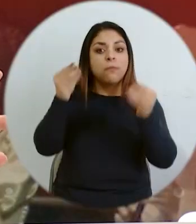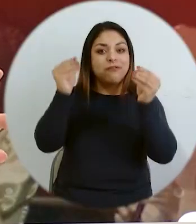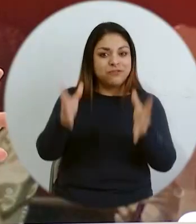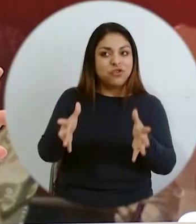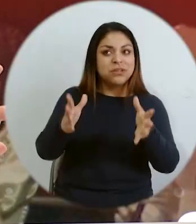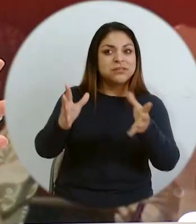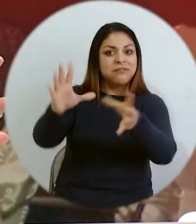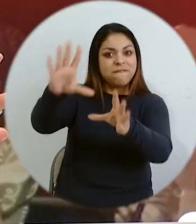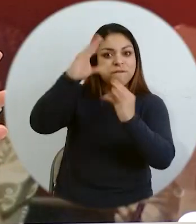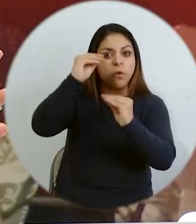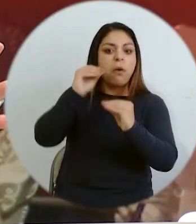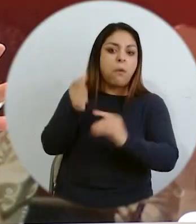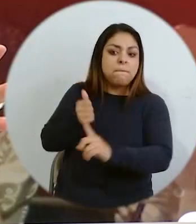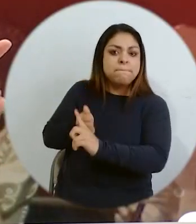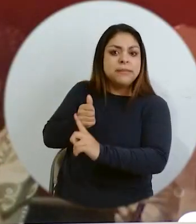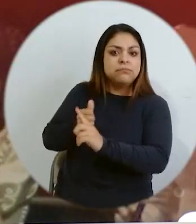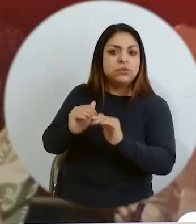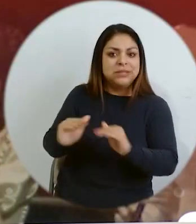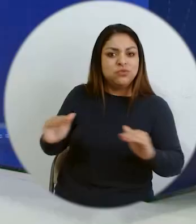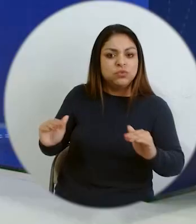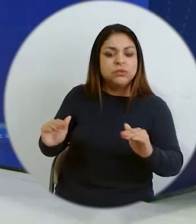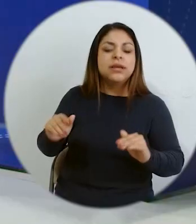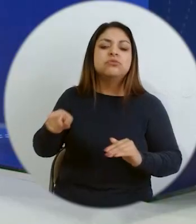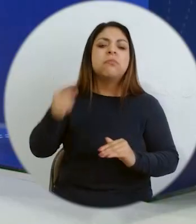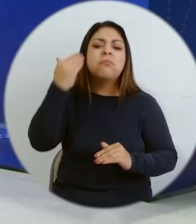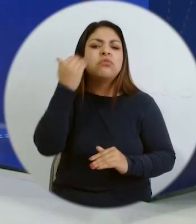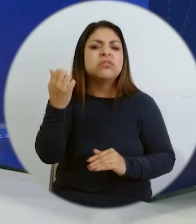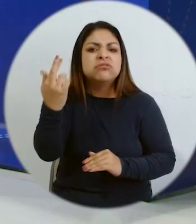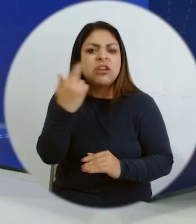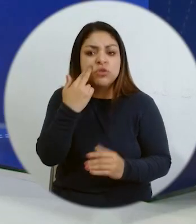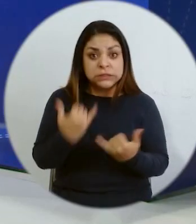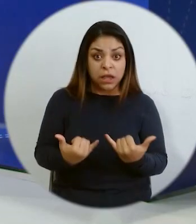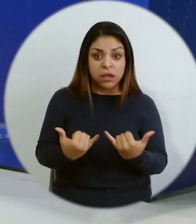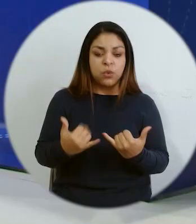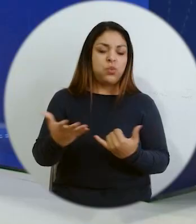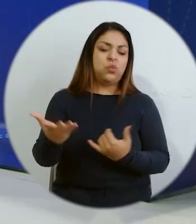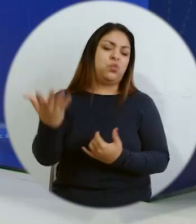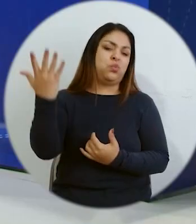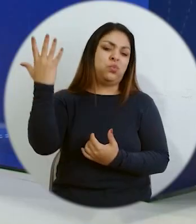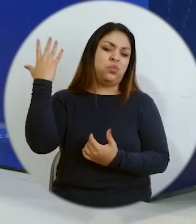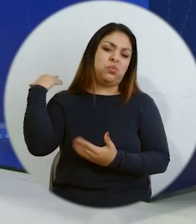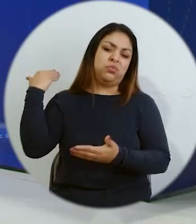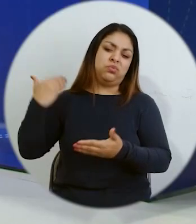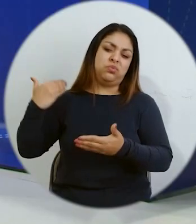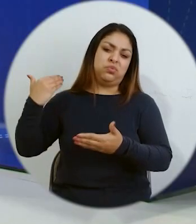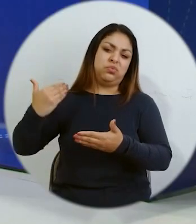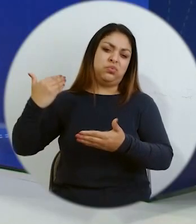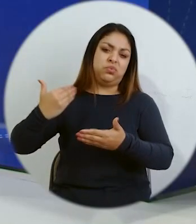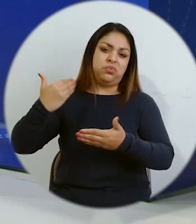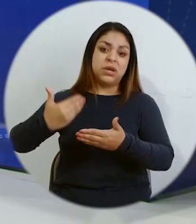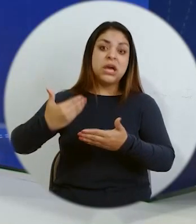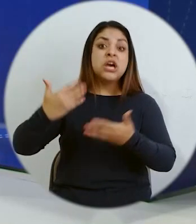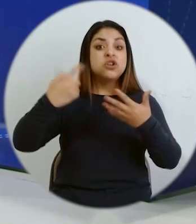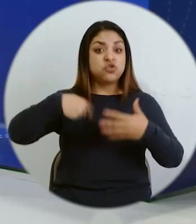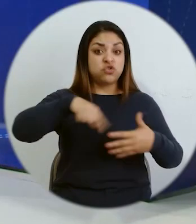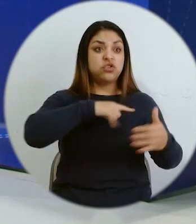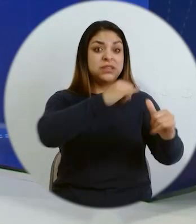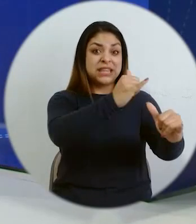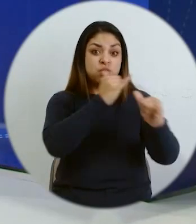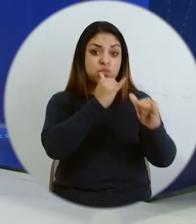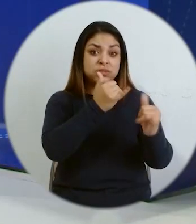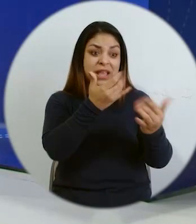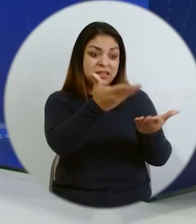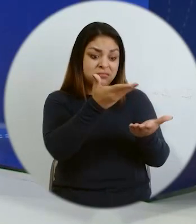personas menores de edad, es porque esto deviene de mucho tiempo atrás. Cuando esto llega en forma de denuncia, ya estamos llegando